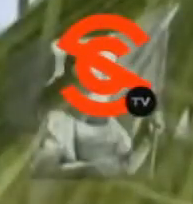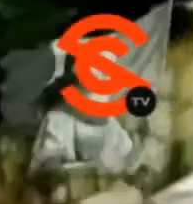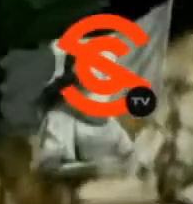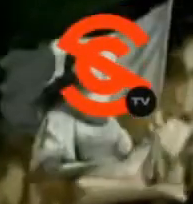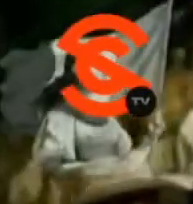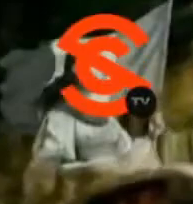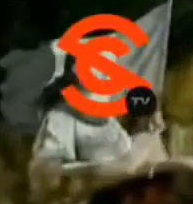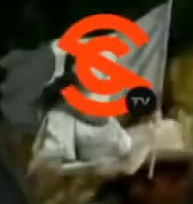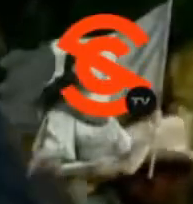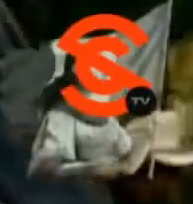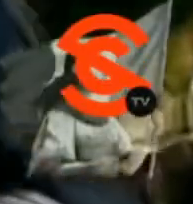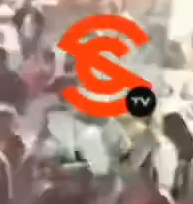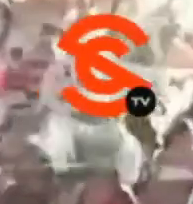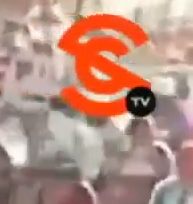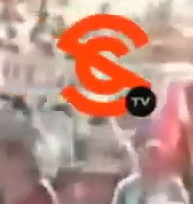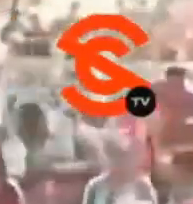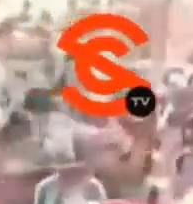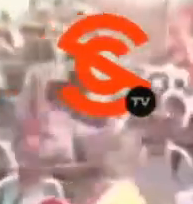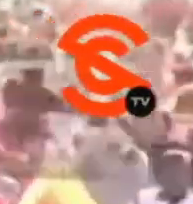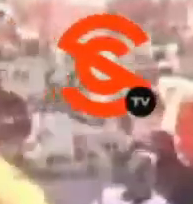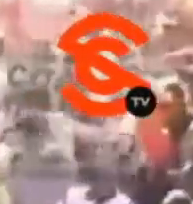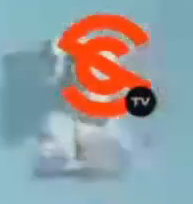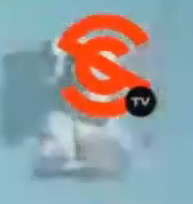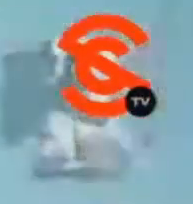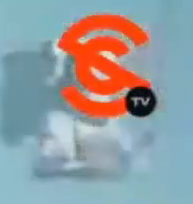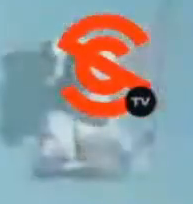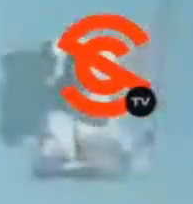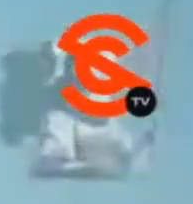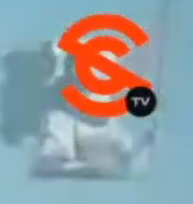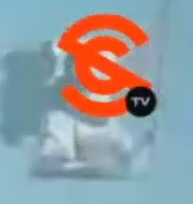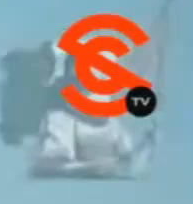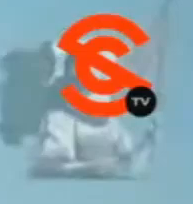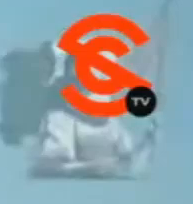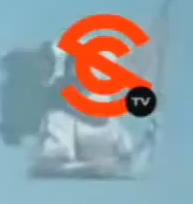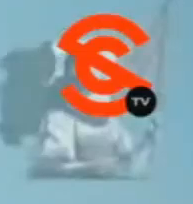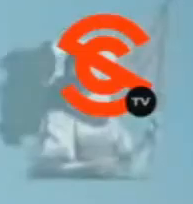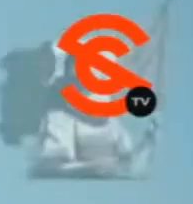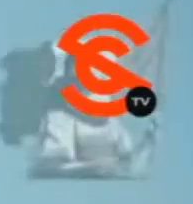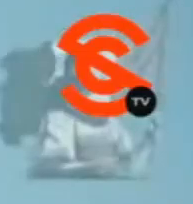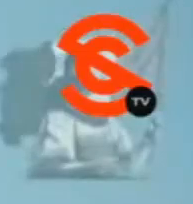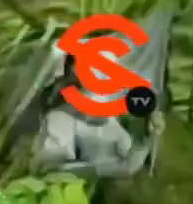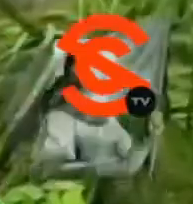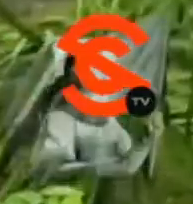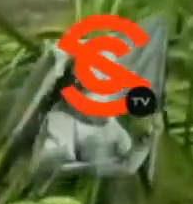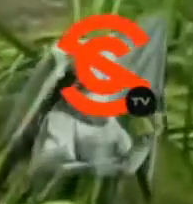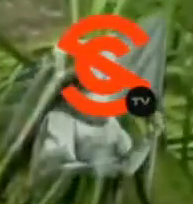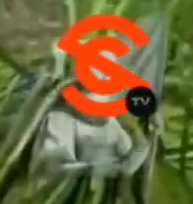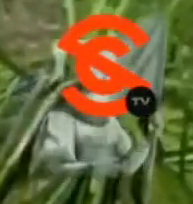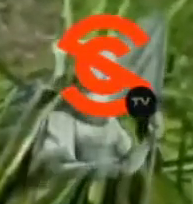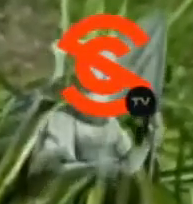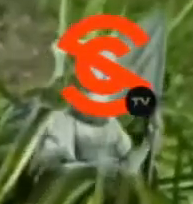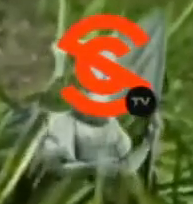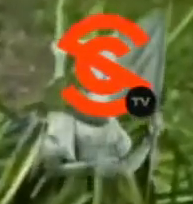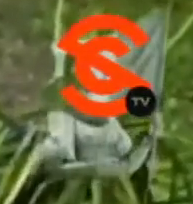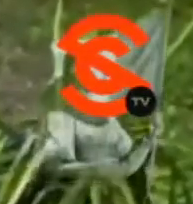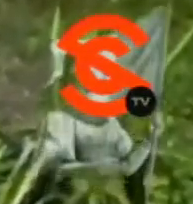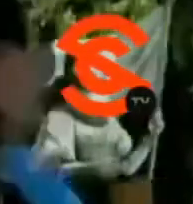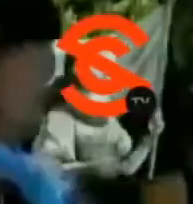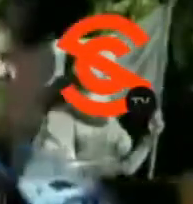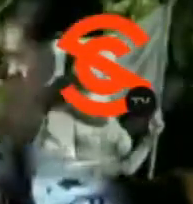historia y sabiduría, de luchas y deseos de justicia social y libertad, de transformación.